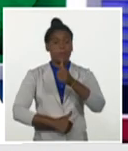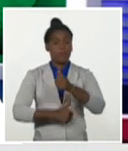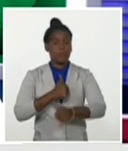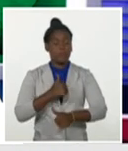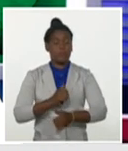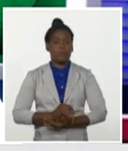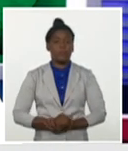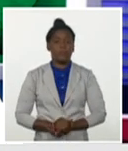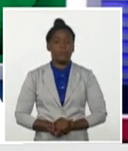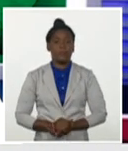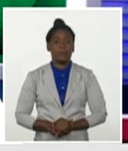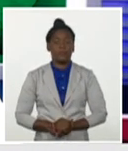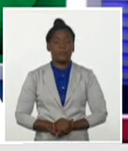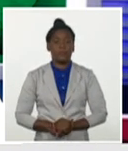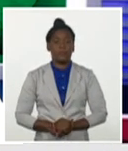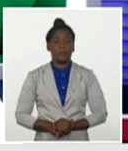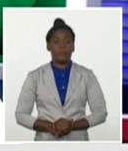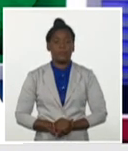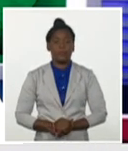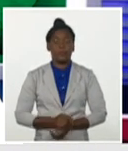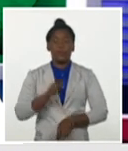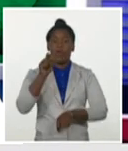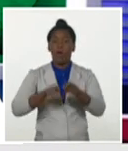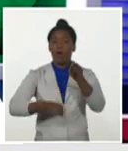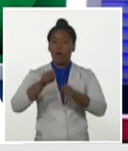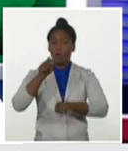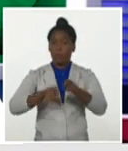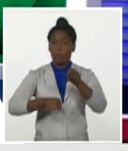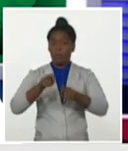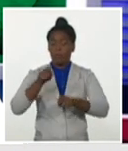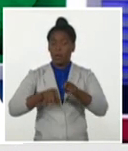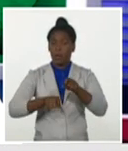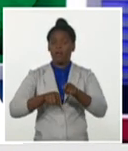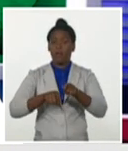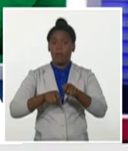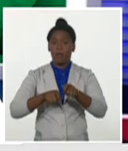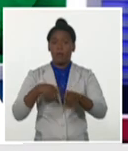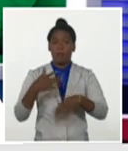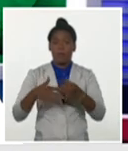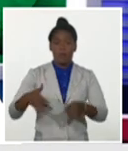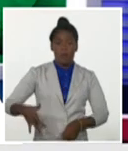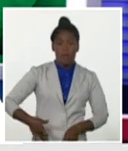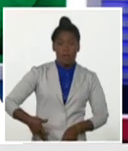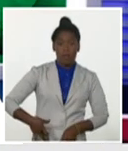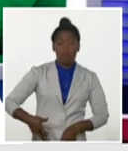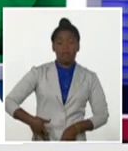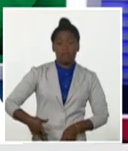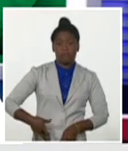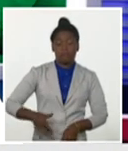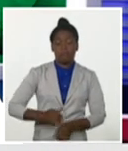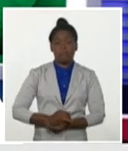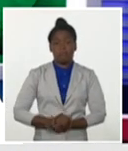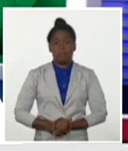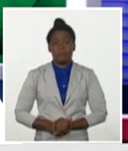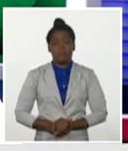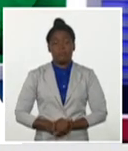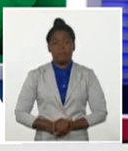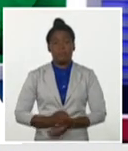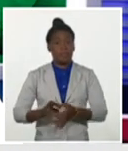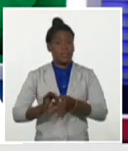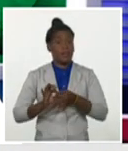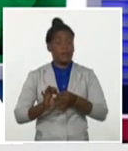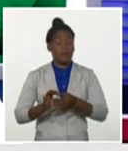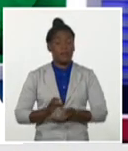arterial, operado también de una peritonitis con una hidronefrosis, realmente un grupo